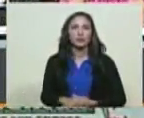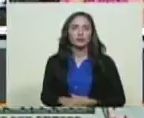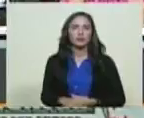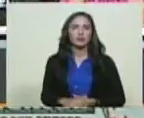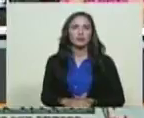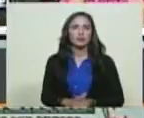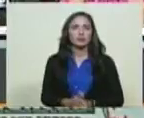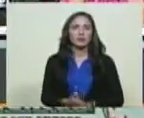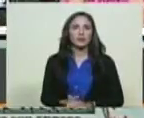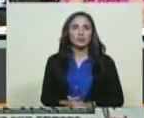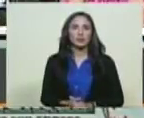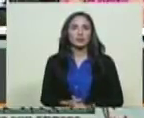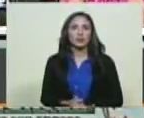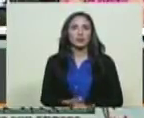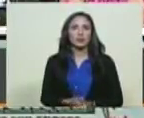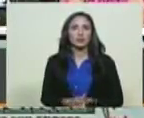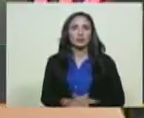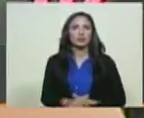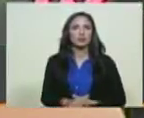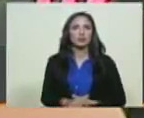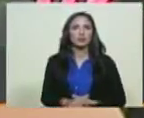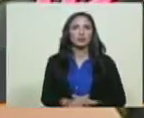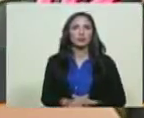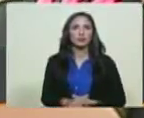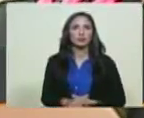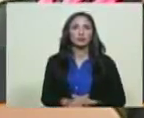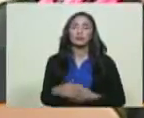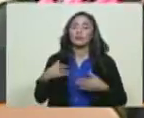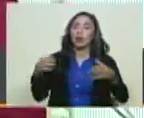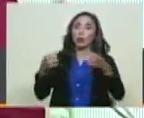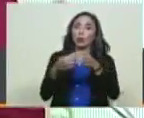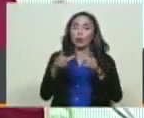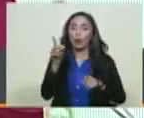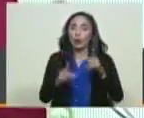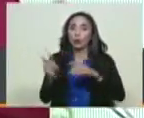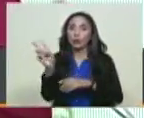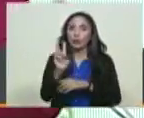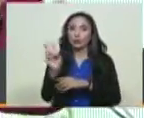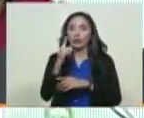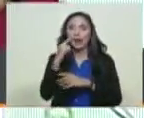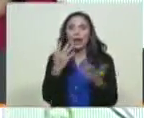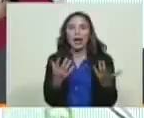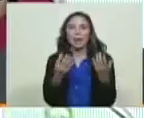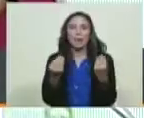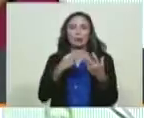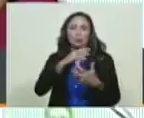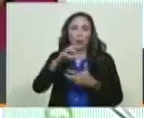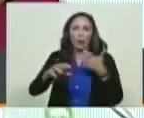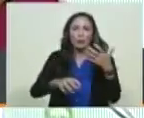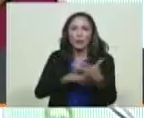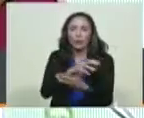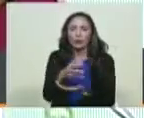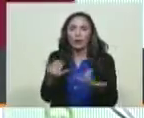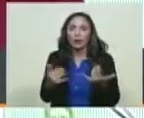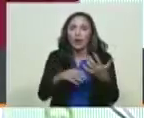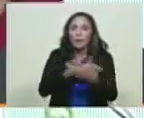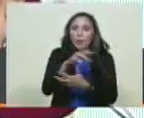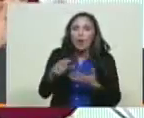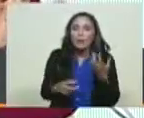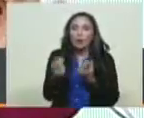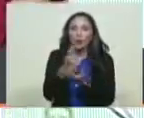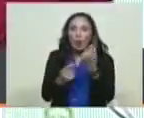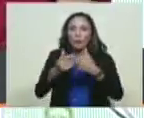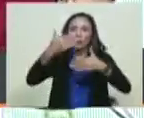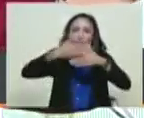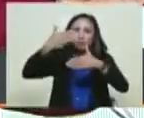fíjense ustedes un grupo de venezolanos en medio del crujir de la guerra